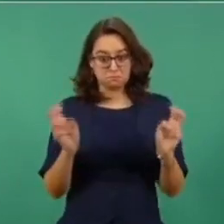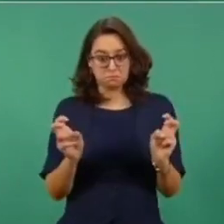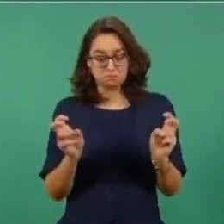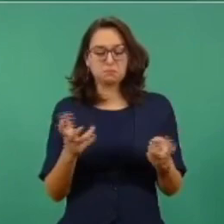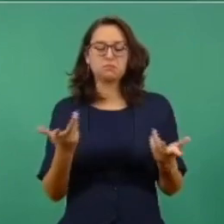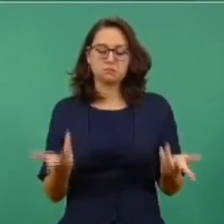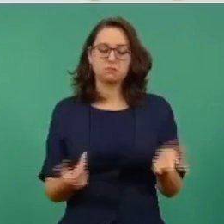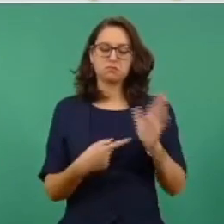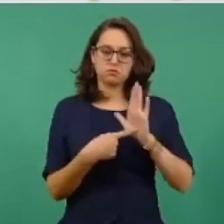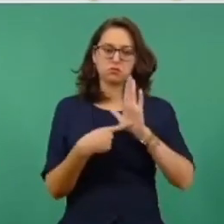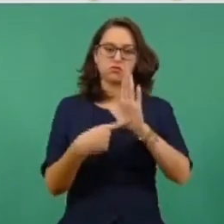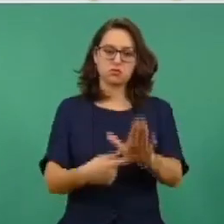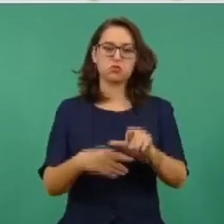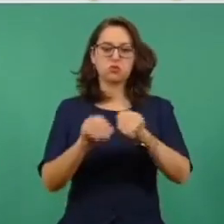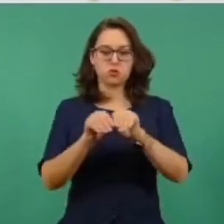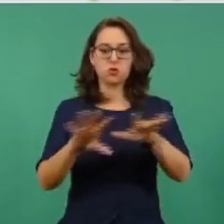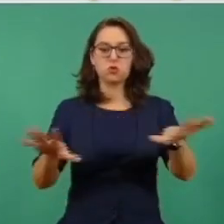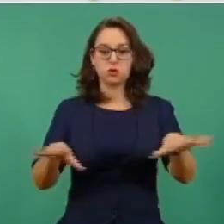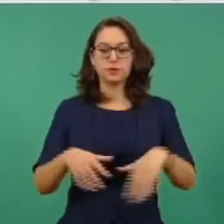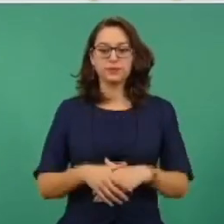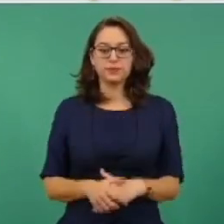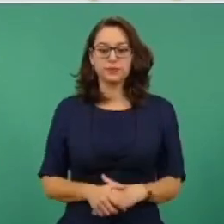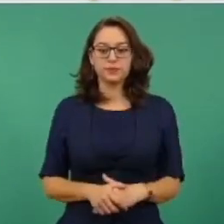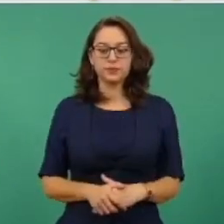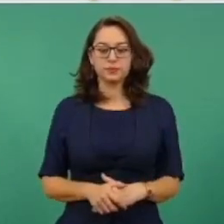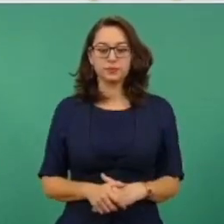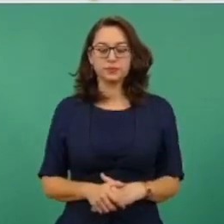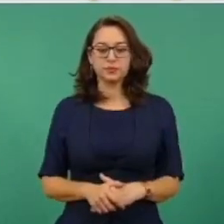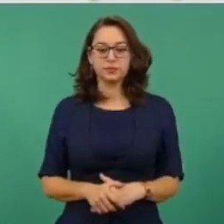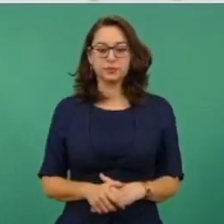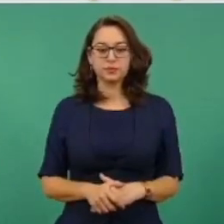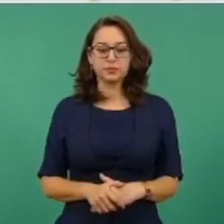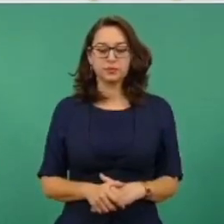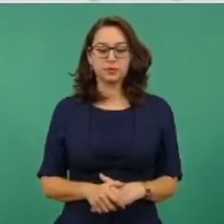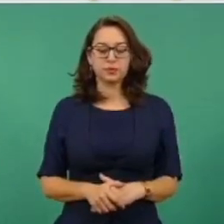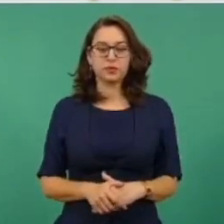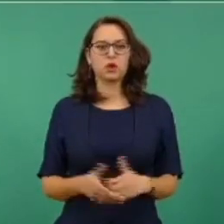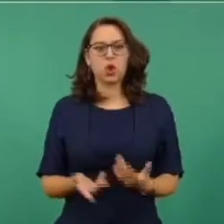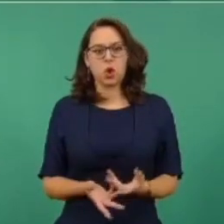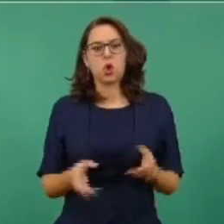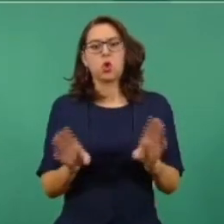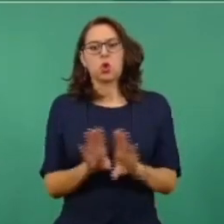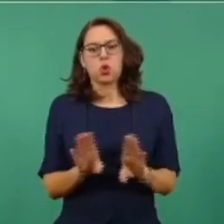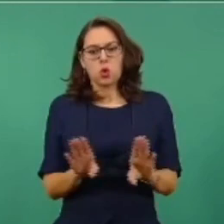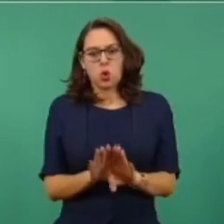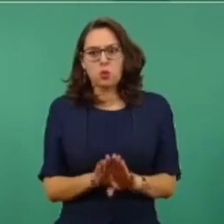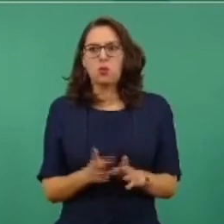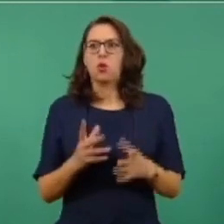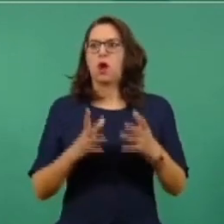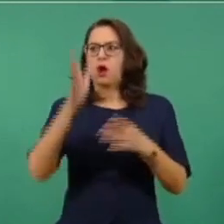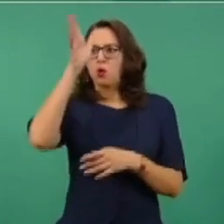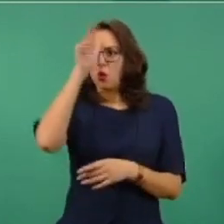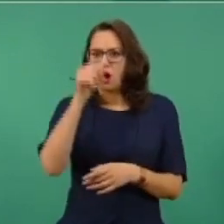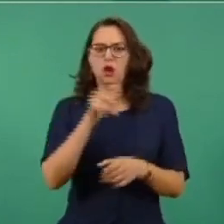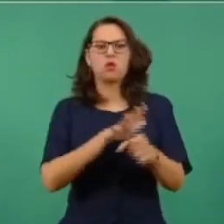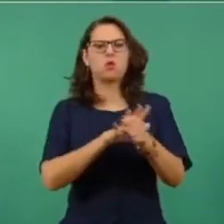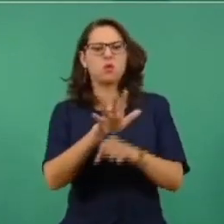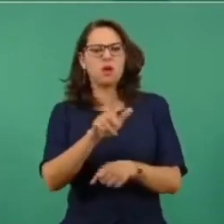este procedimiento. Si se llevó a cabo, en qué